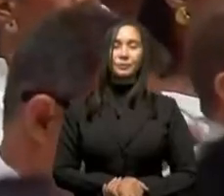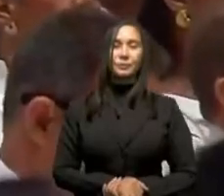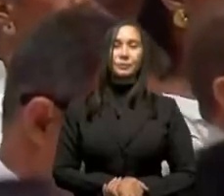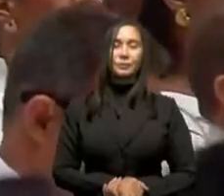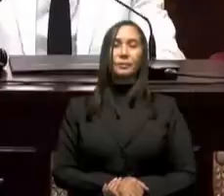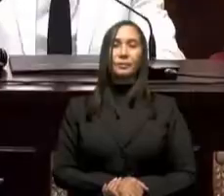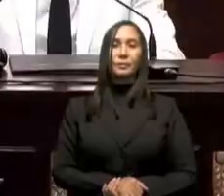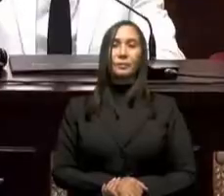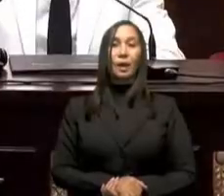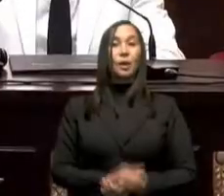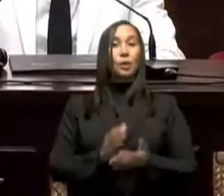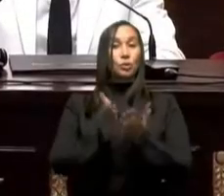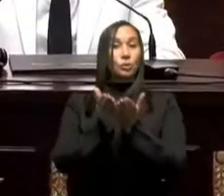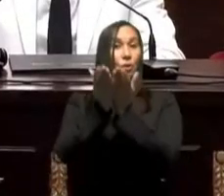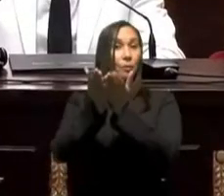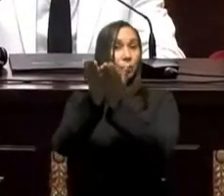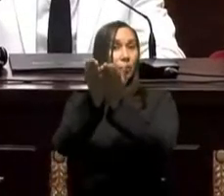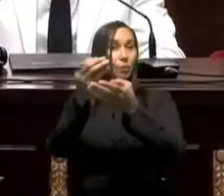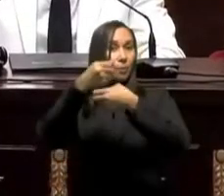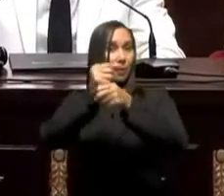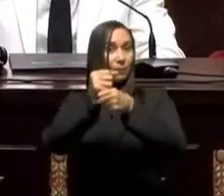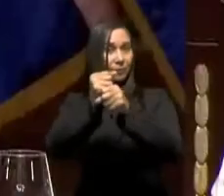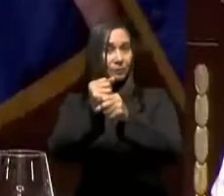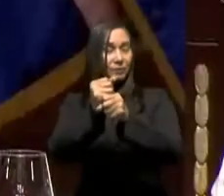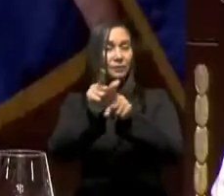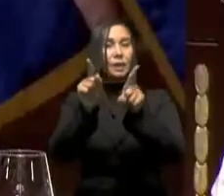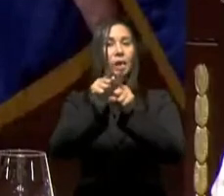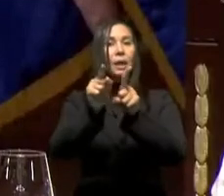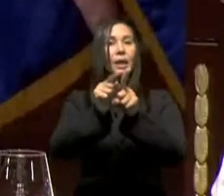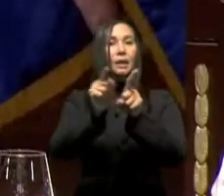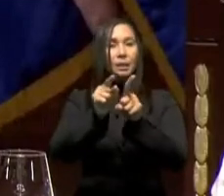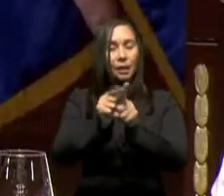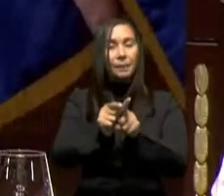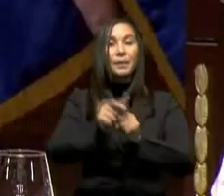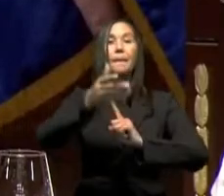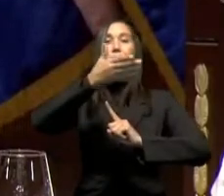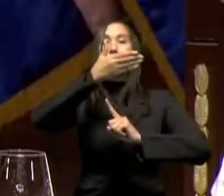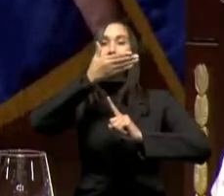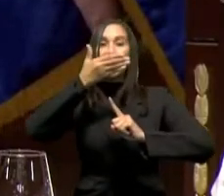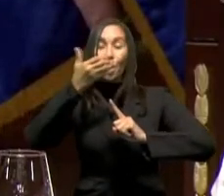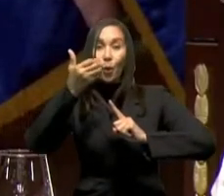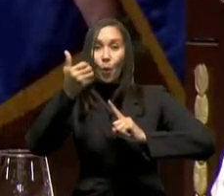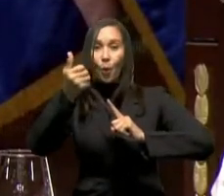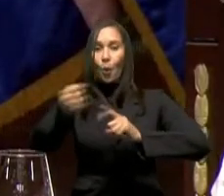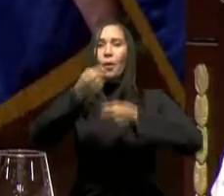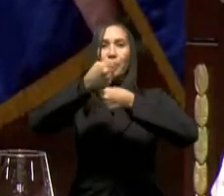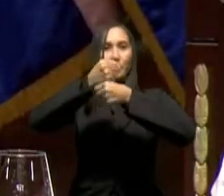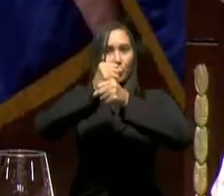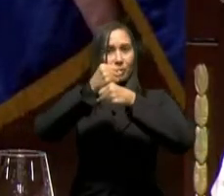Y no solo exportamos más, sino que también exportamos